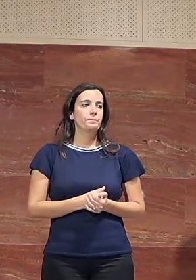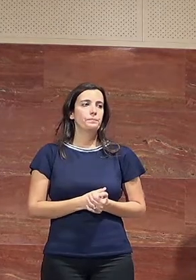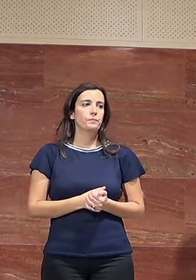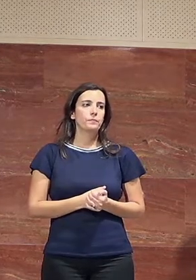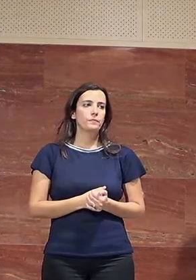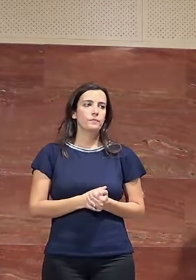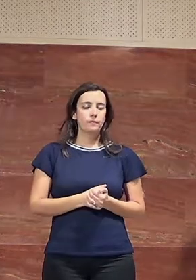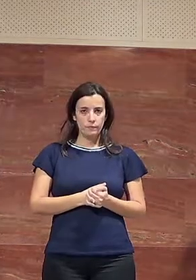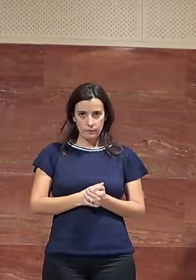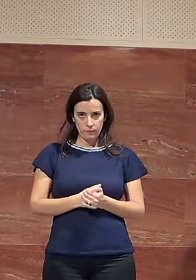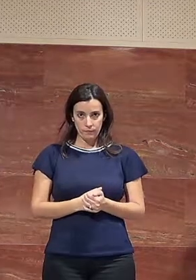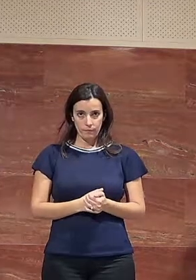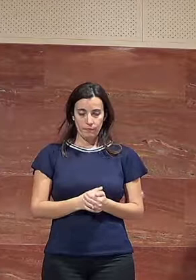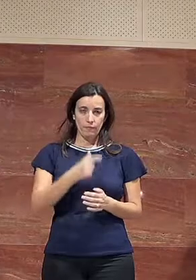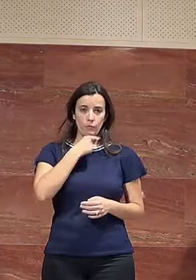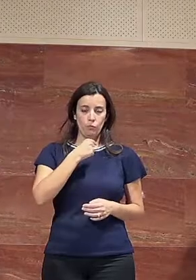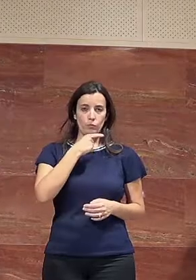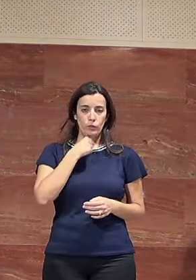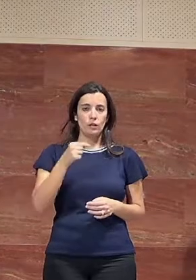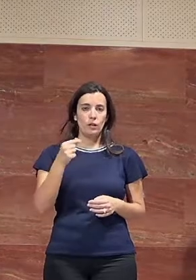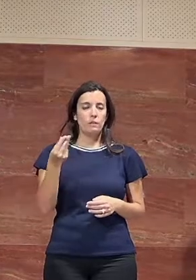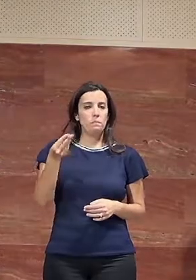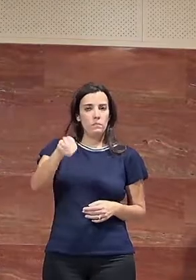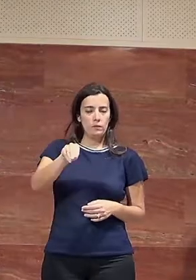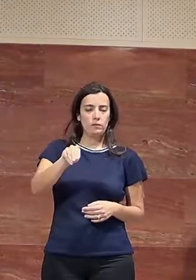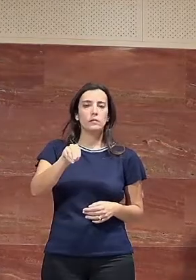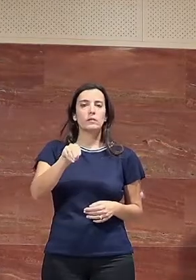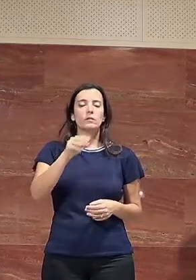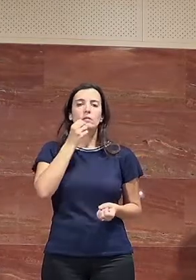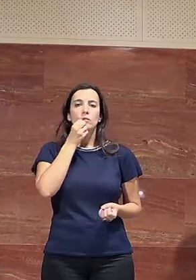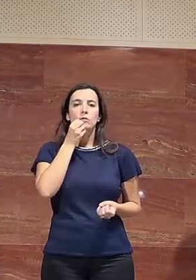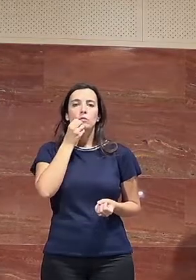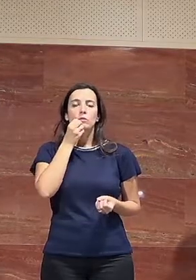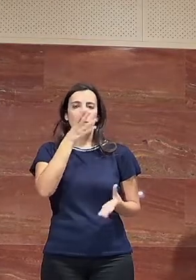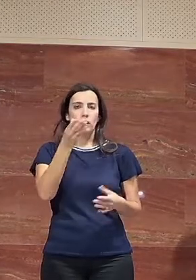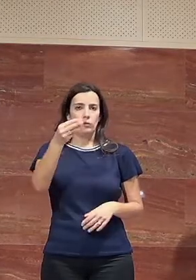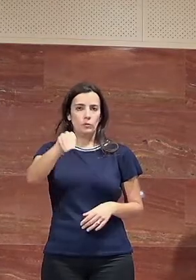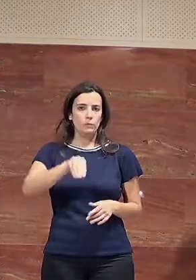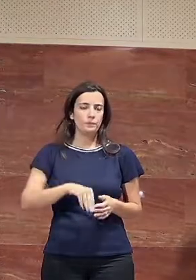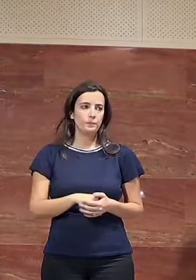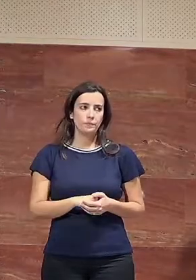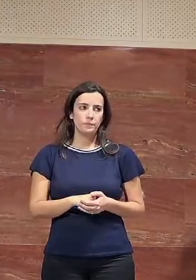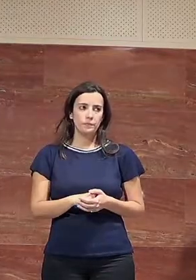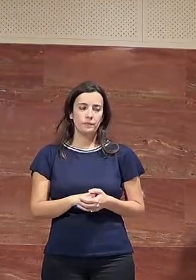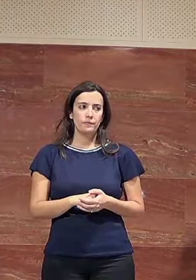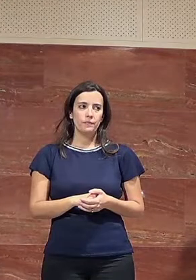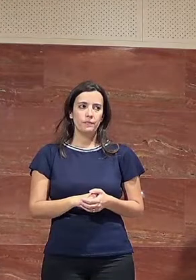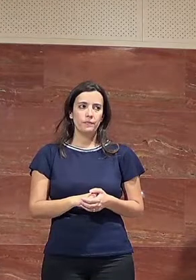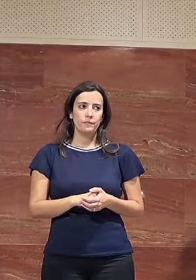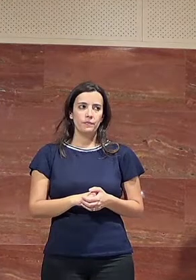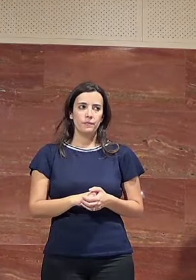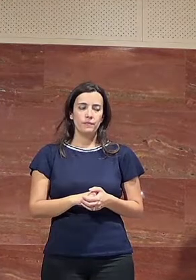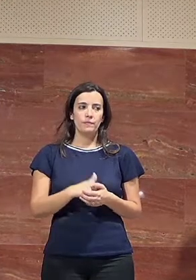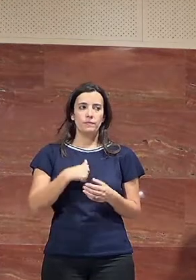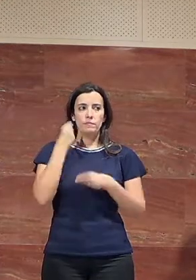Solamente me gustaría hacer un añadido, un comentario adicional. Por supuesto, yo creo que las